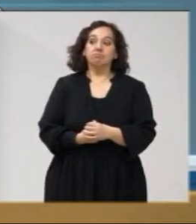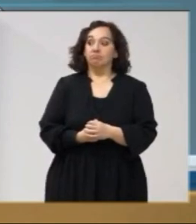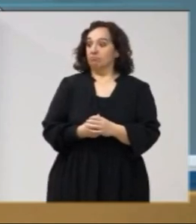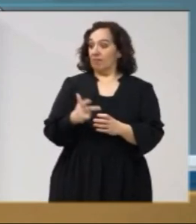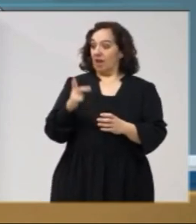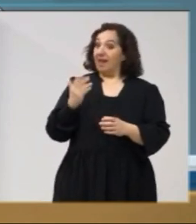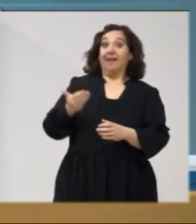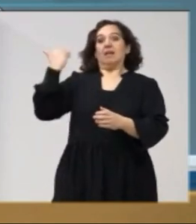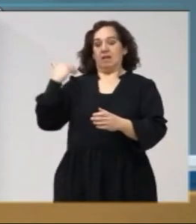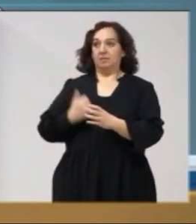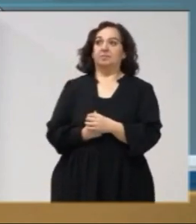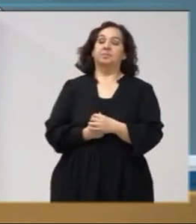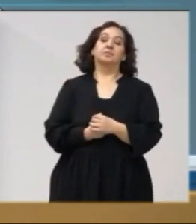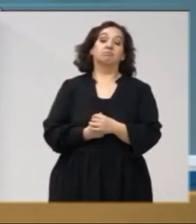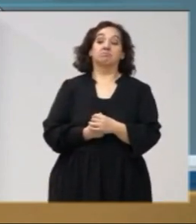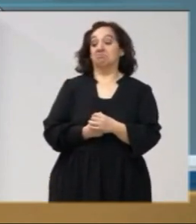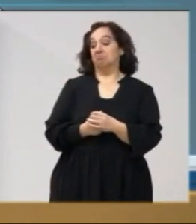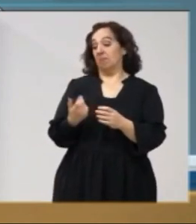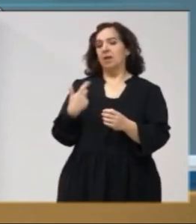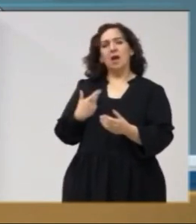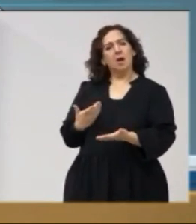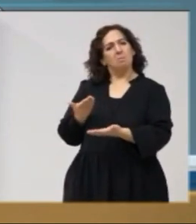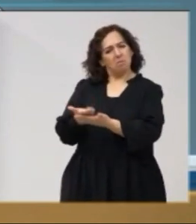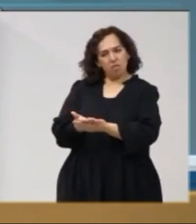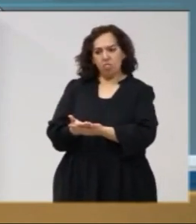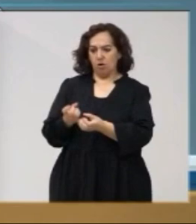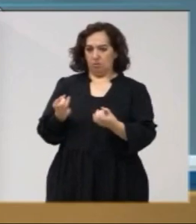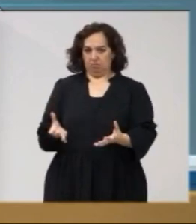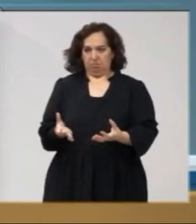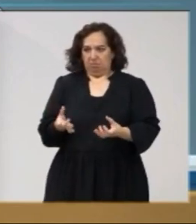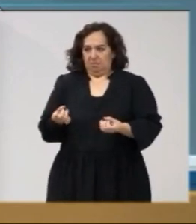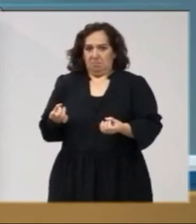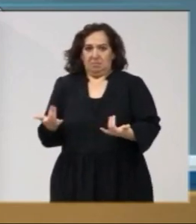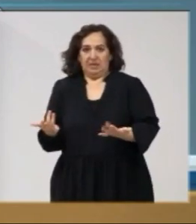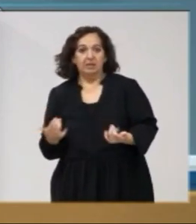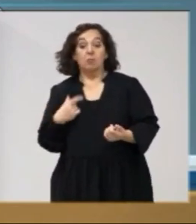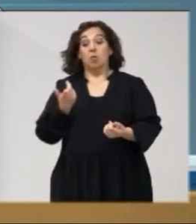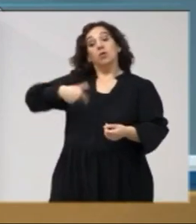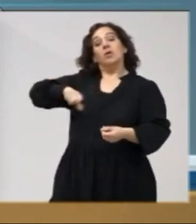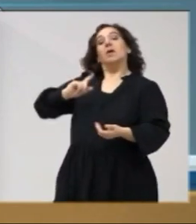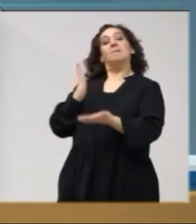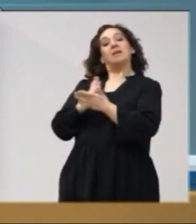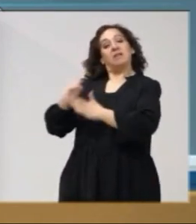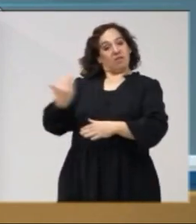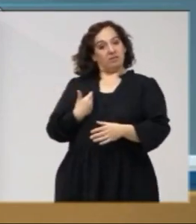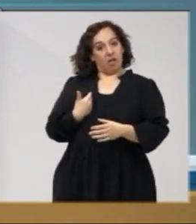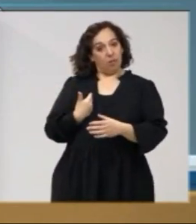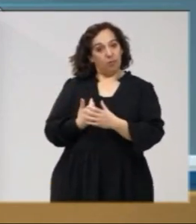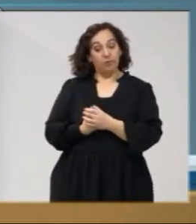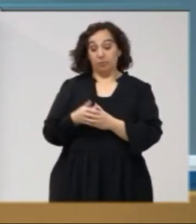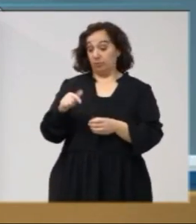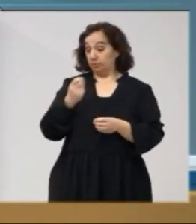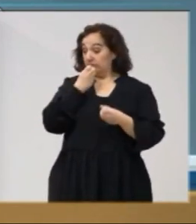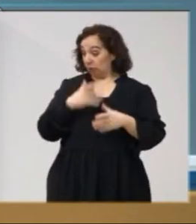anteayer, que veníamos solicitándolo con premura, como parte perjudicada en